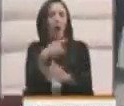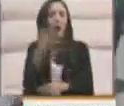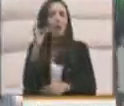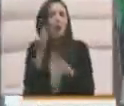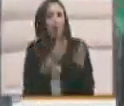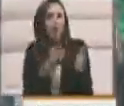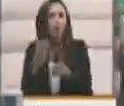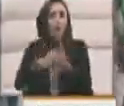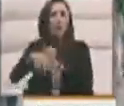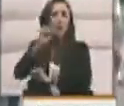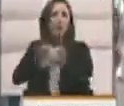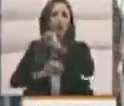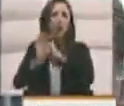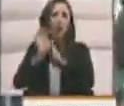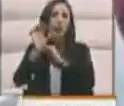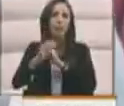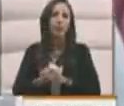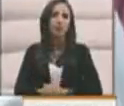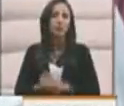luchando.